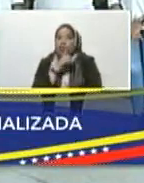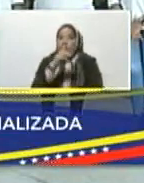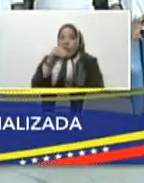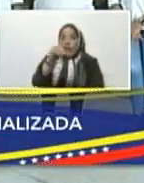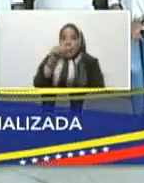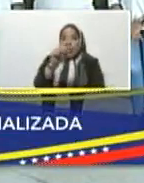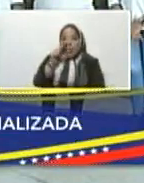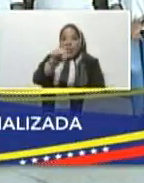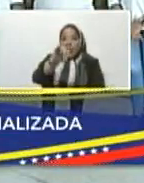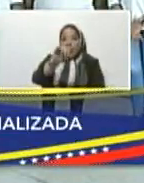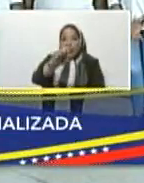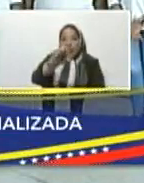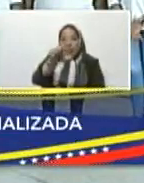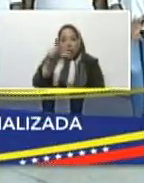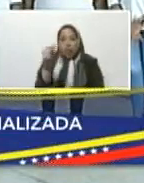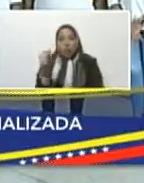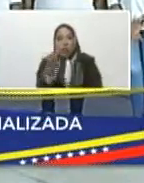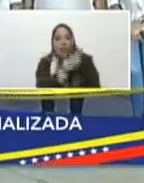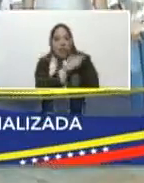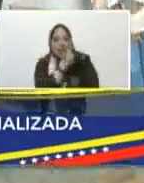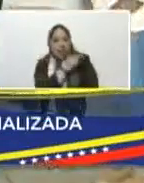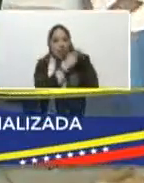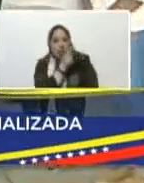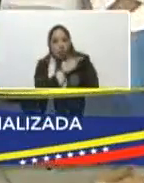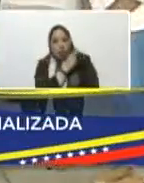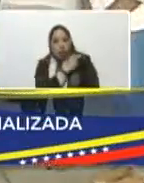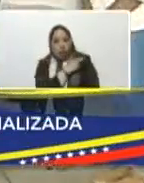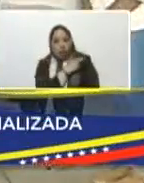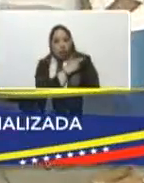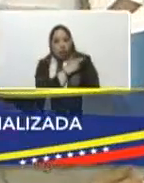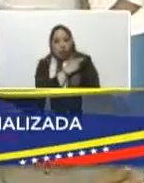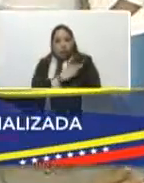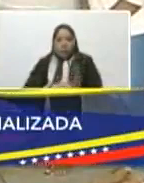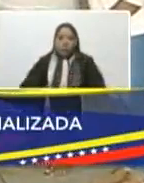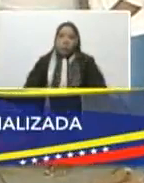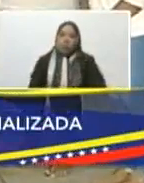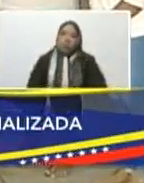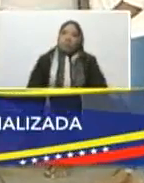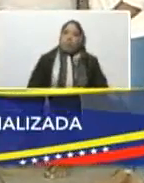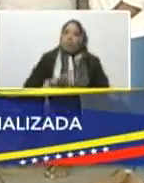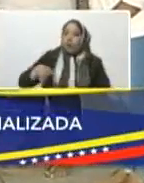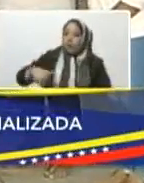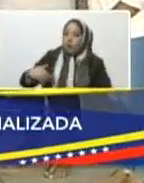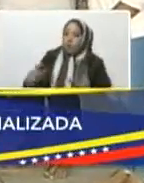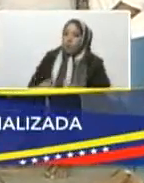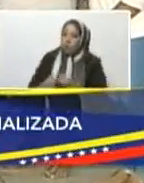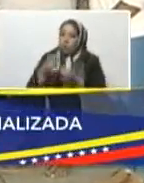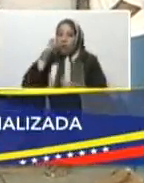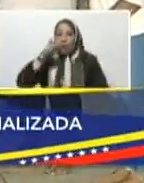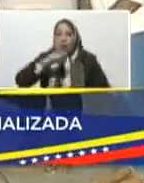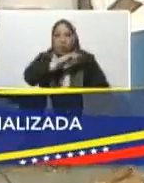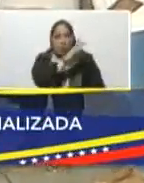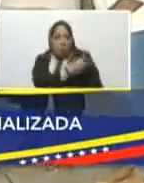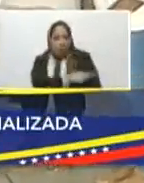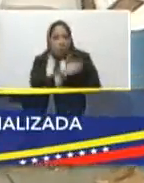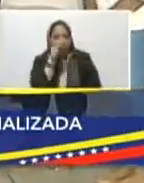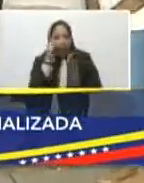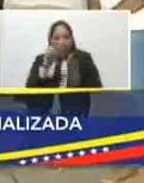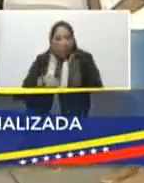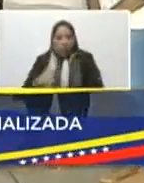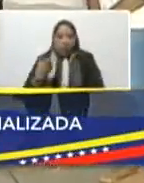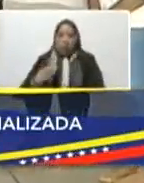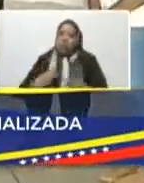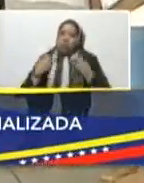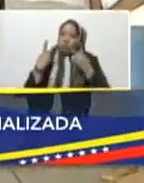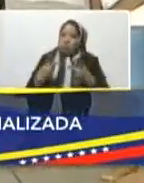usted preguntaba por la directora de esta clínica popular. Aquí está con nosotros junto con el Poder Popular, que también es